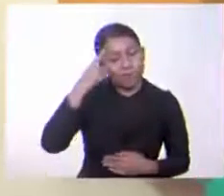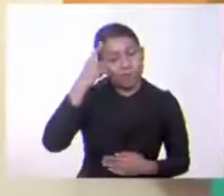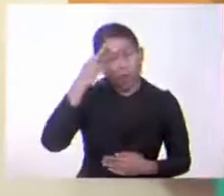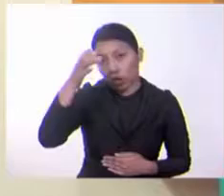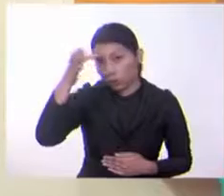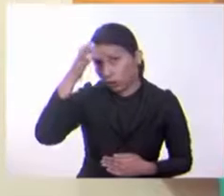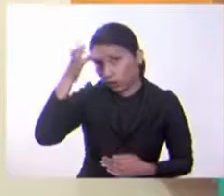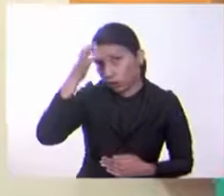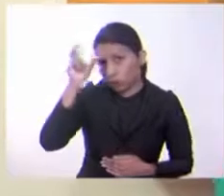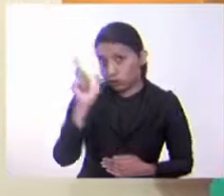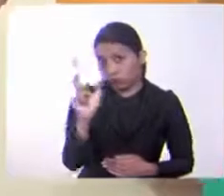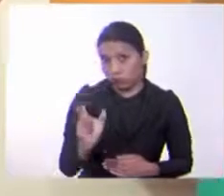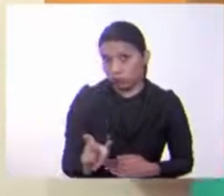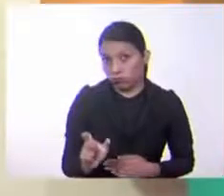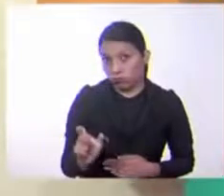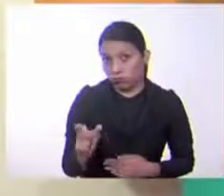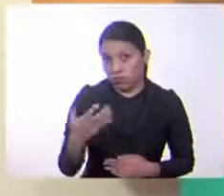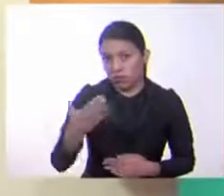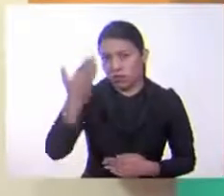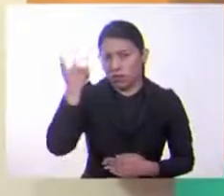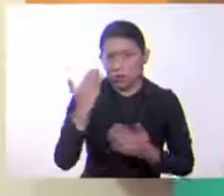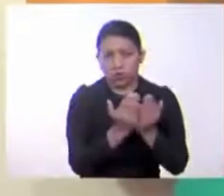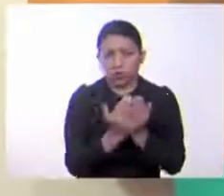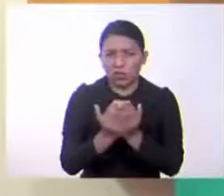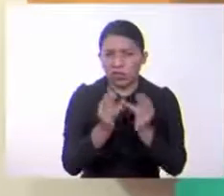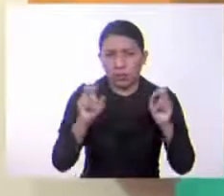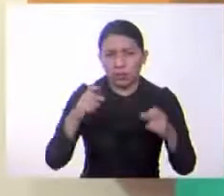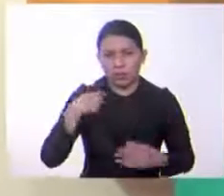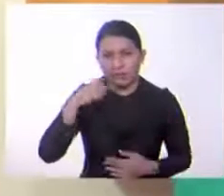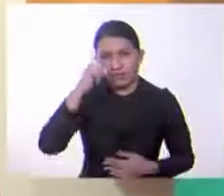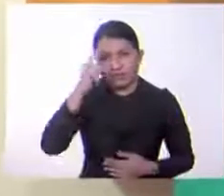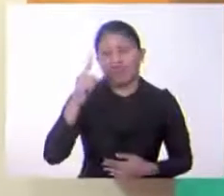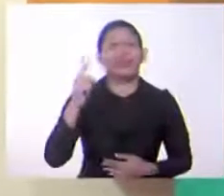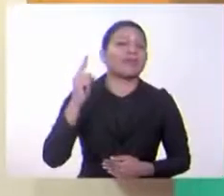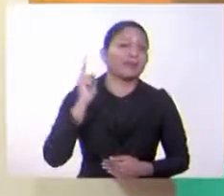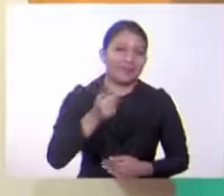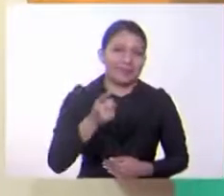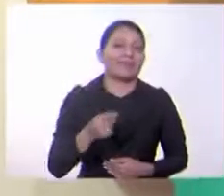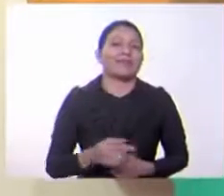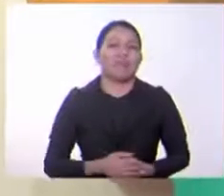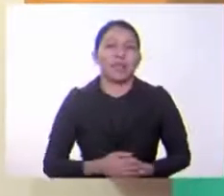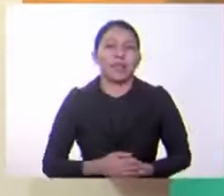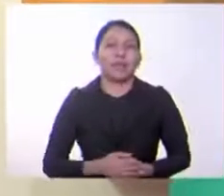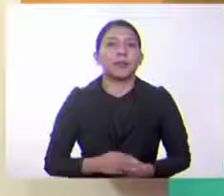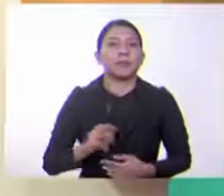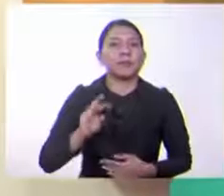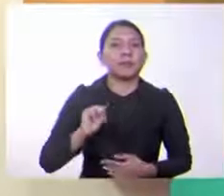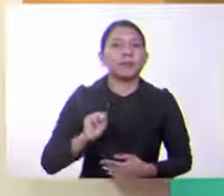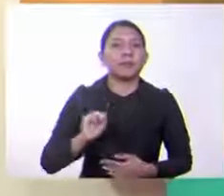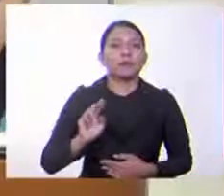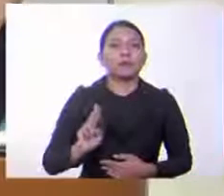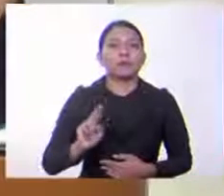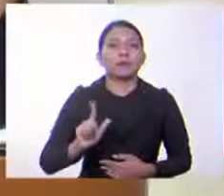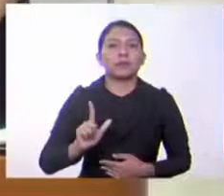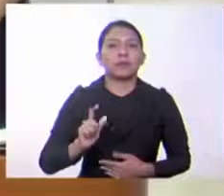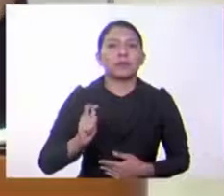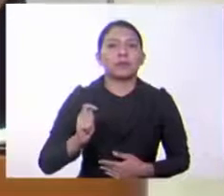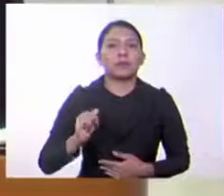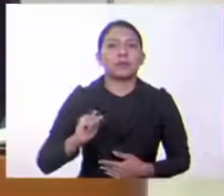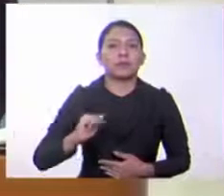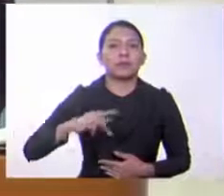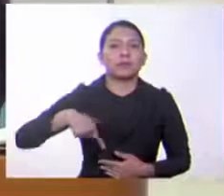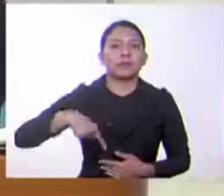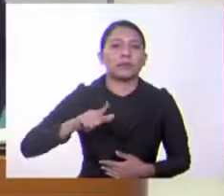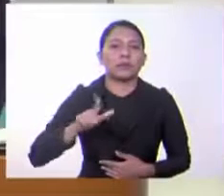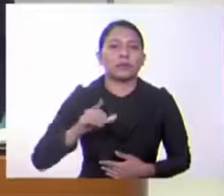conceptos que estudiamos hace tiempo y se me ocurre uno que tiene que ver con múltiplos. Muéstranos ese ejemplo.